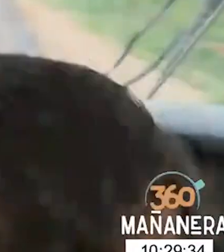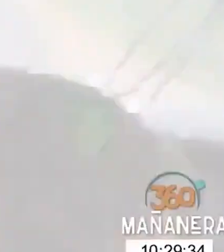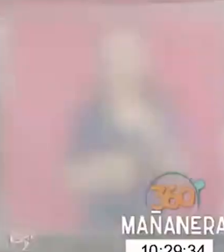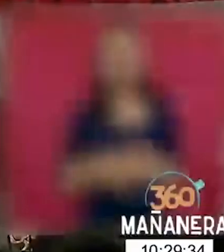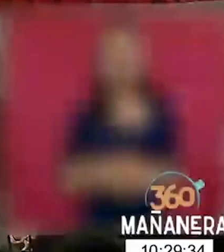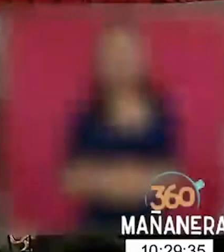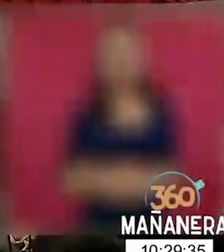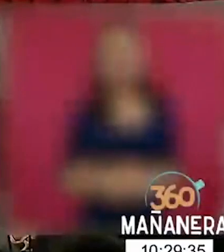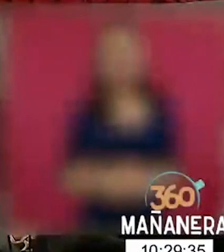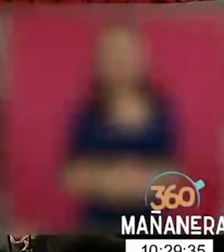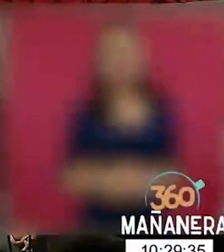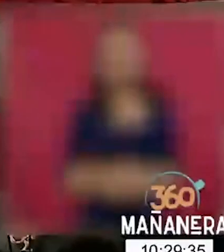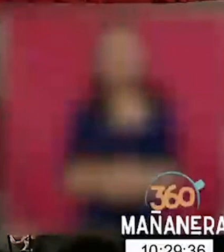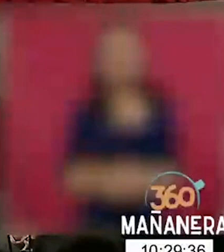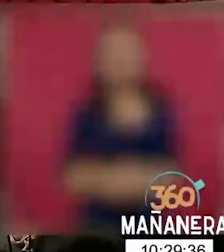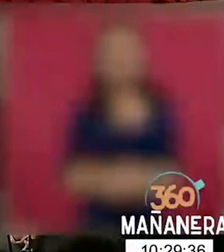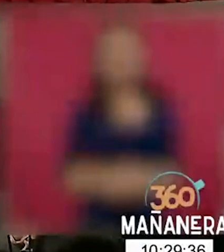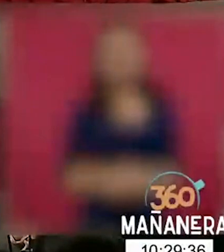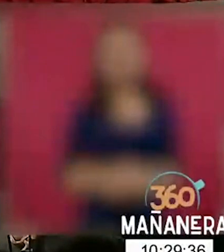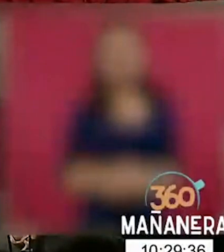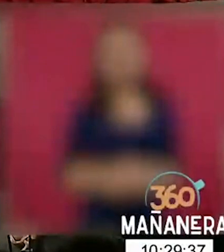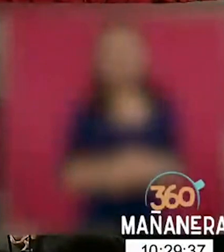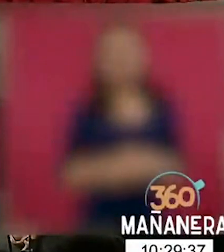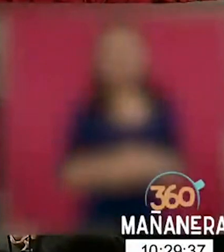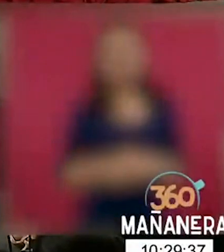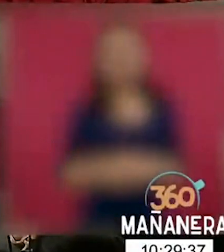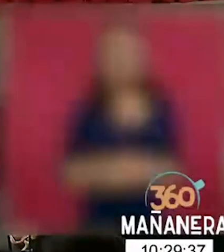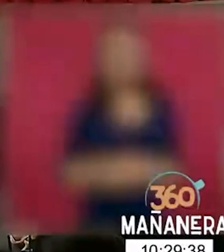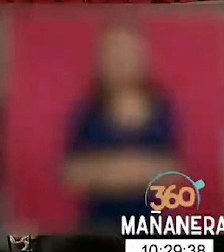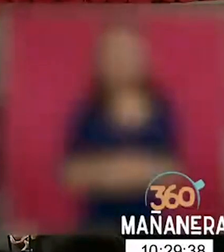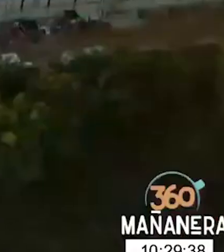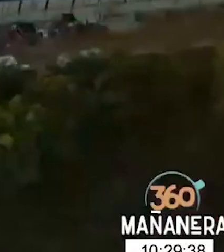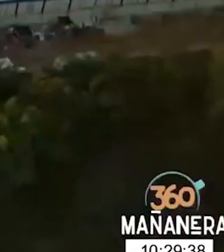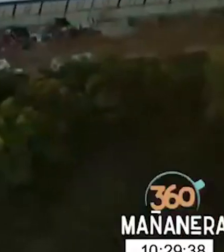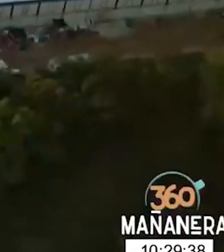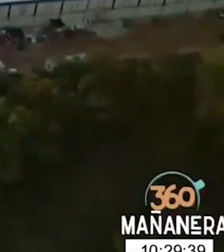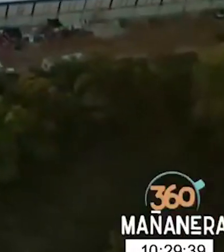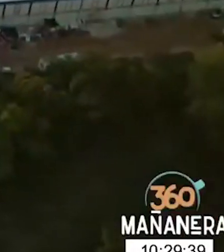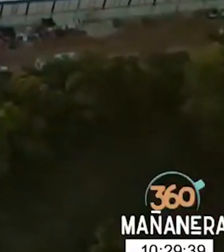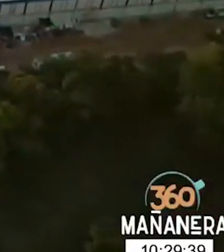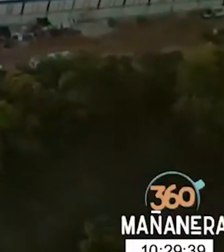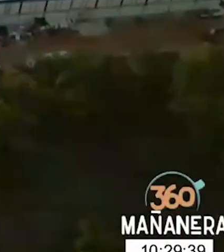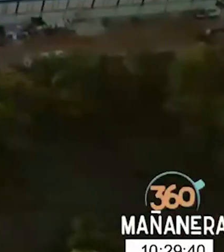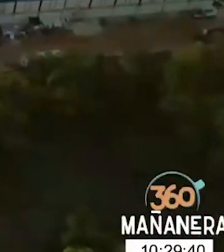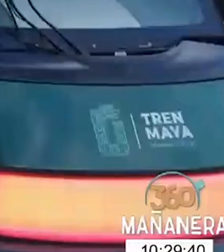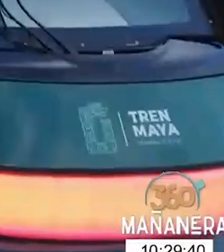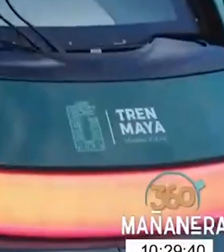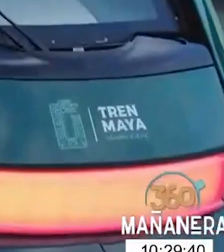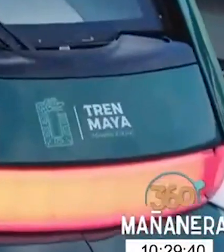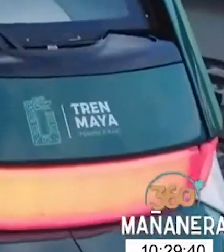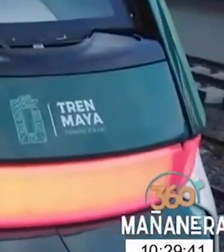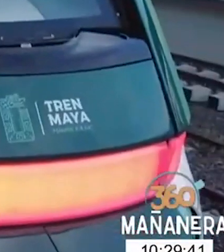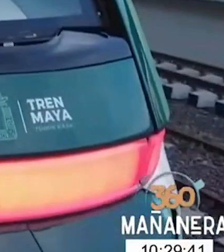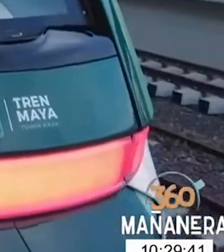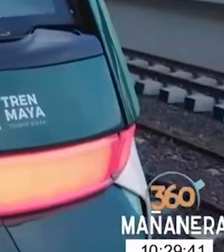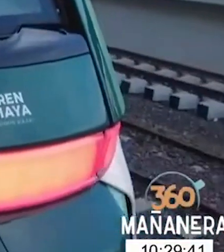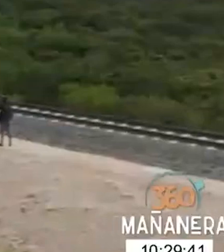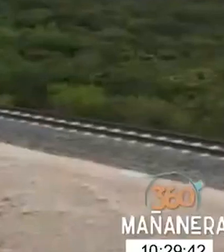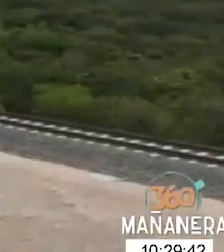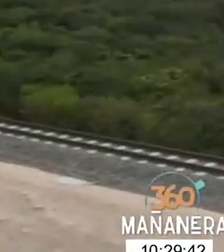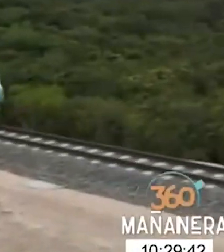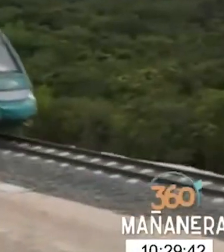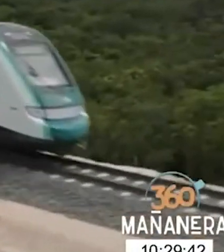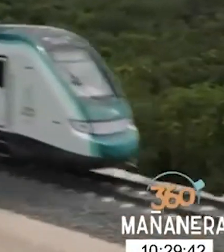fuerte como parte de los informes que se ofrecen durante la conferencia matutina el día de hoy se dieron detalles sobre el tramo dos del tren